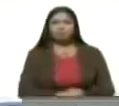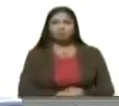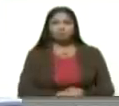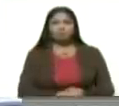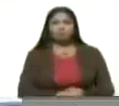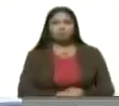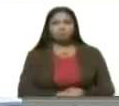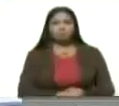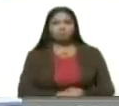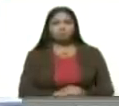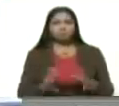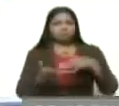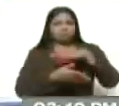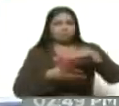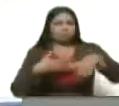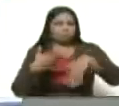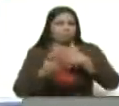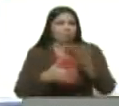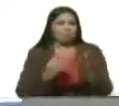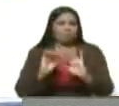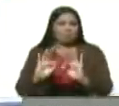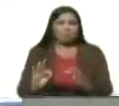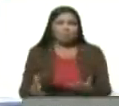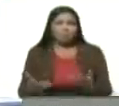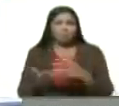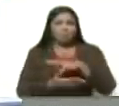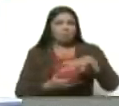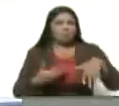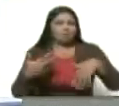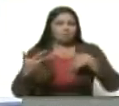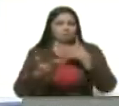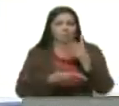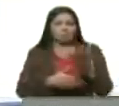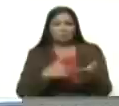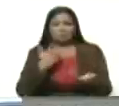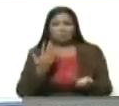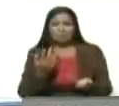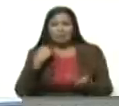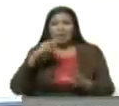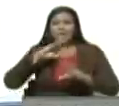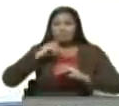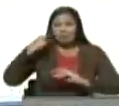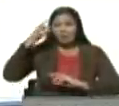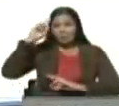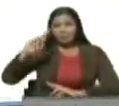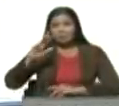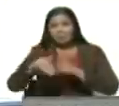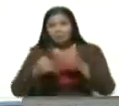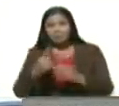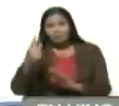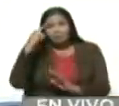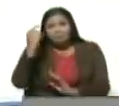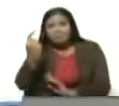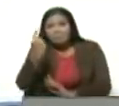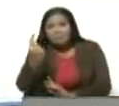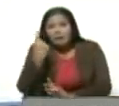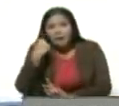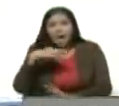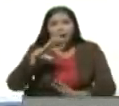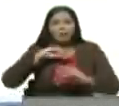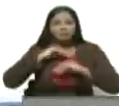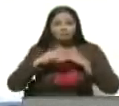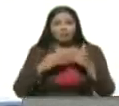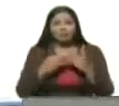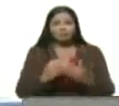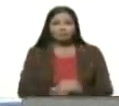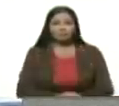Son un desastre, la verdad. Son un desastre. Y deberían asumir su responsabilidad al menos una vez en la vida del